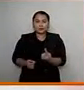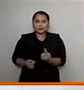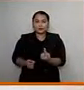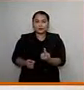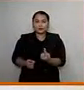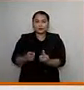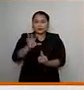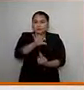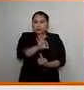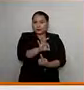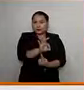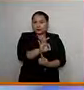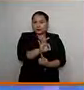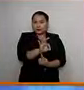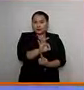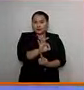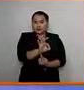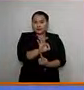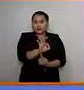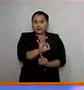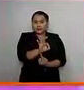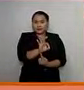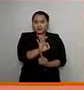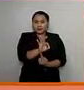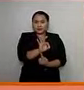es el 9, segundo dígito